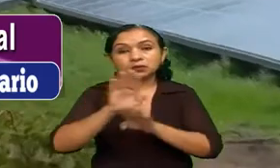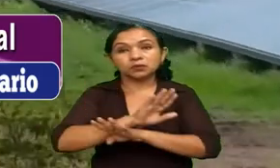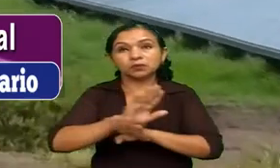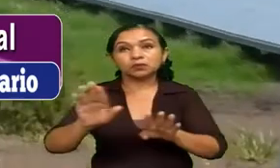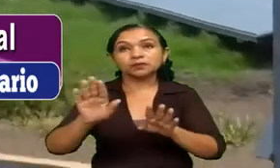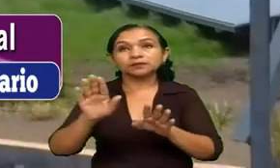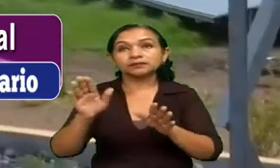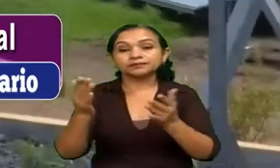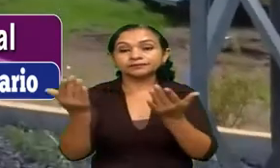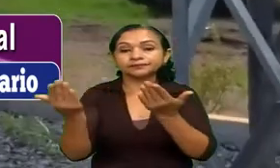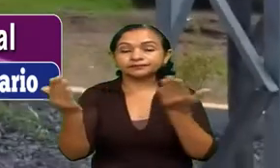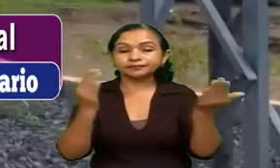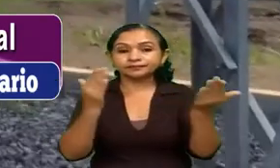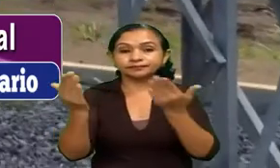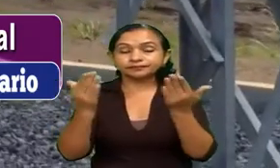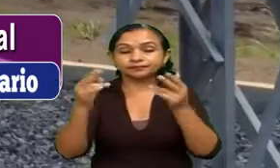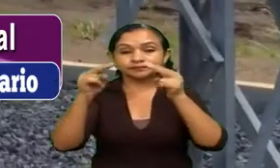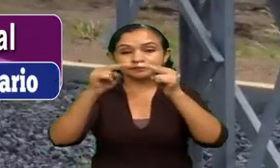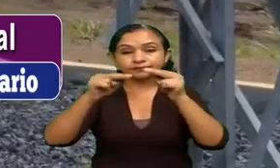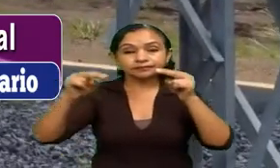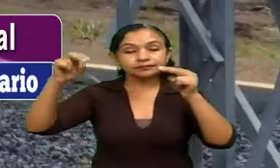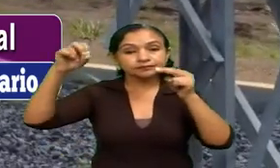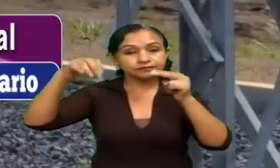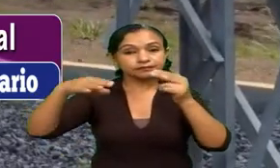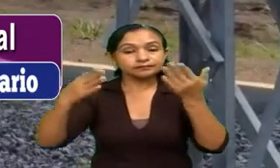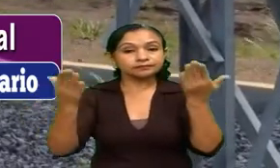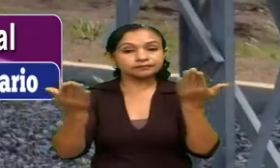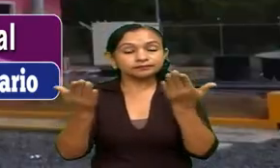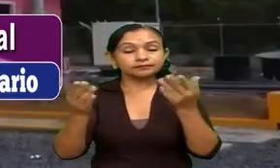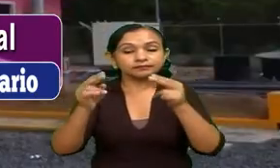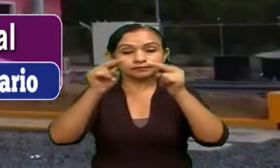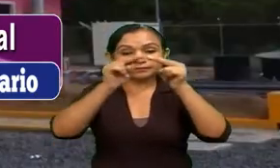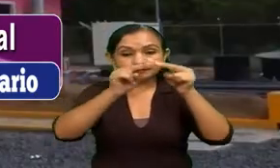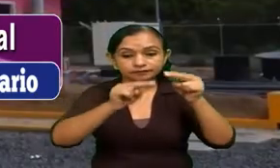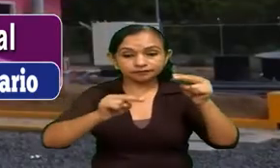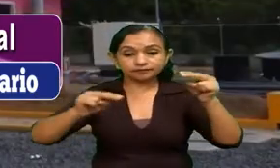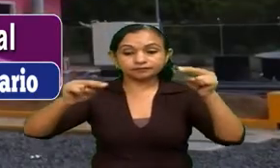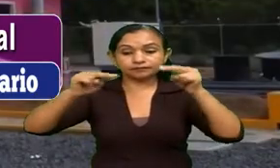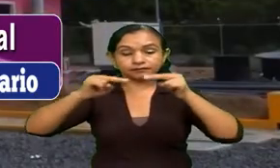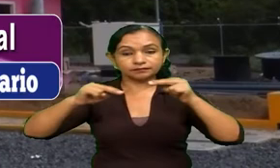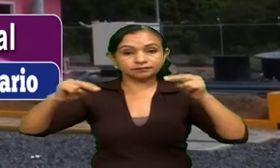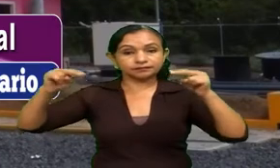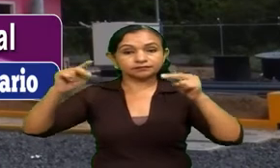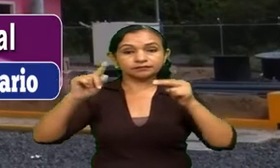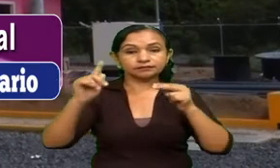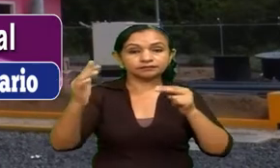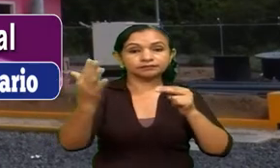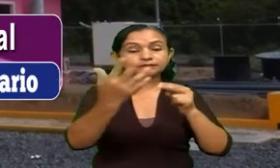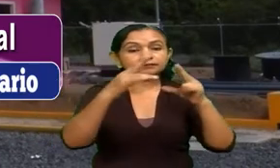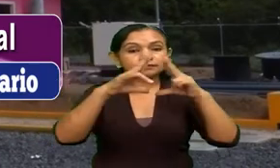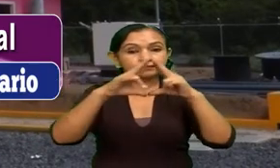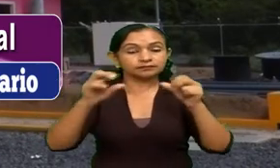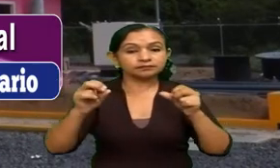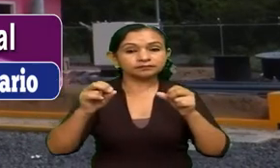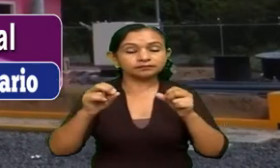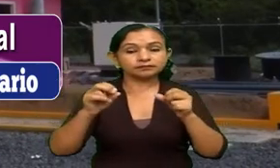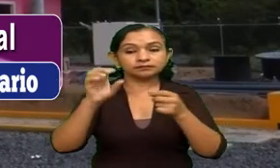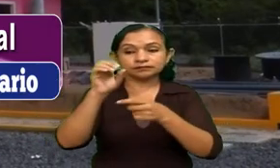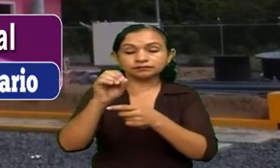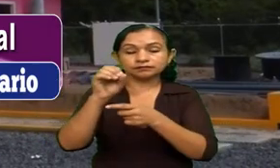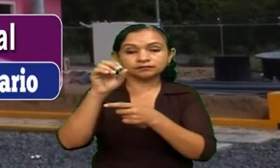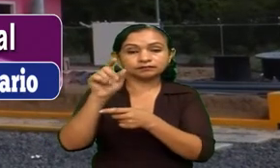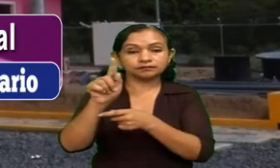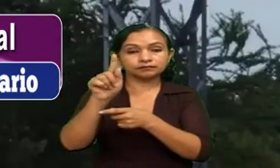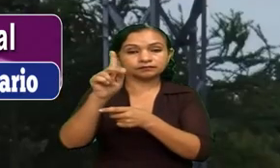en paralelo a la electrificación y al tendido eléctrico energético que se lleva en todo el país, también la fibra óptica, ¿no? Ese es